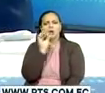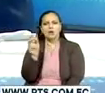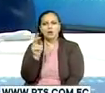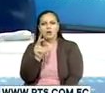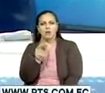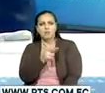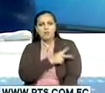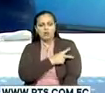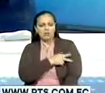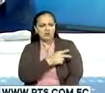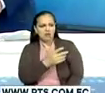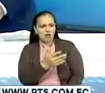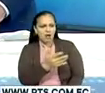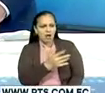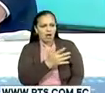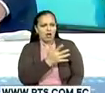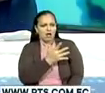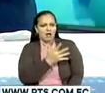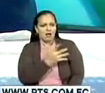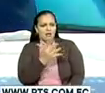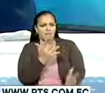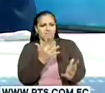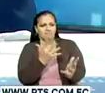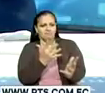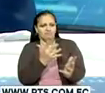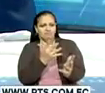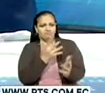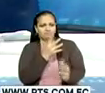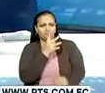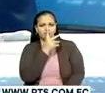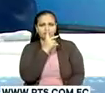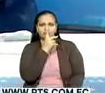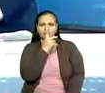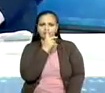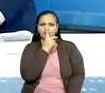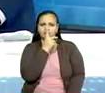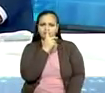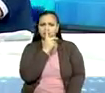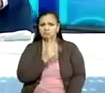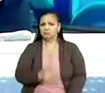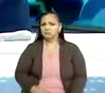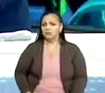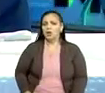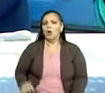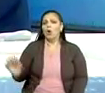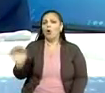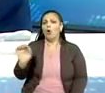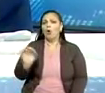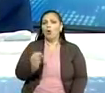te dé la gana. Porque depende de la tabla. Aquí está José Luis ya.